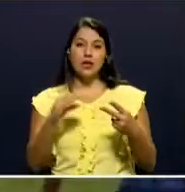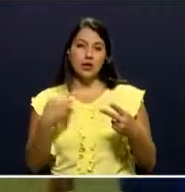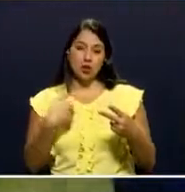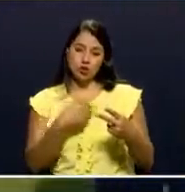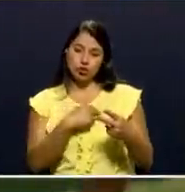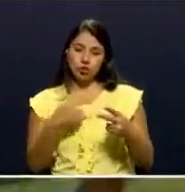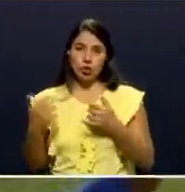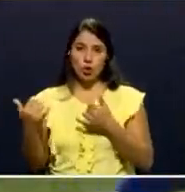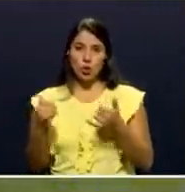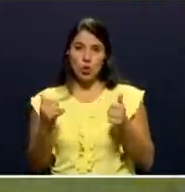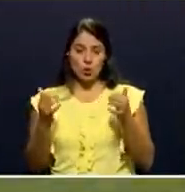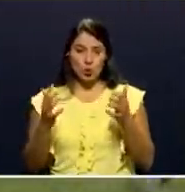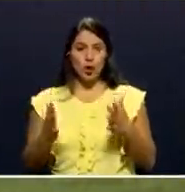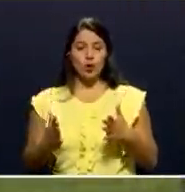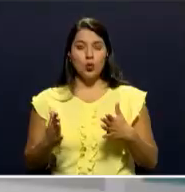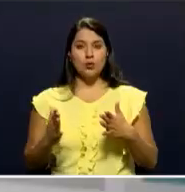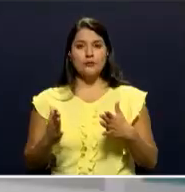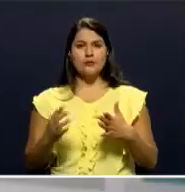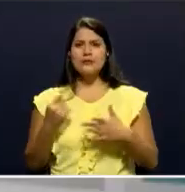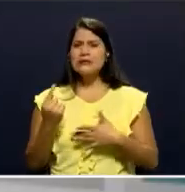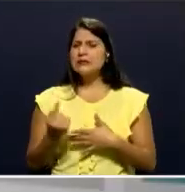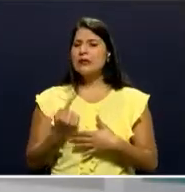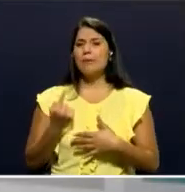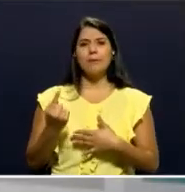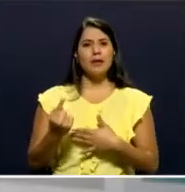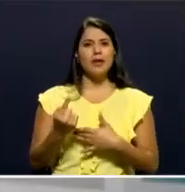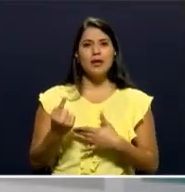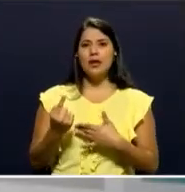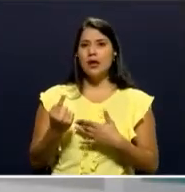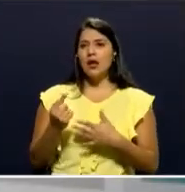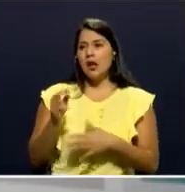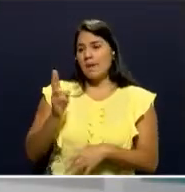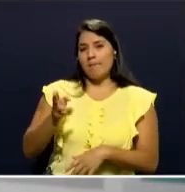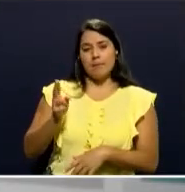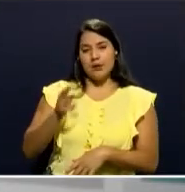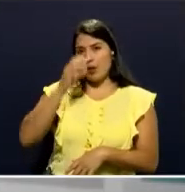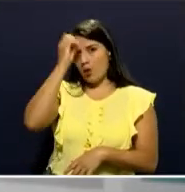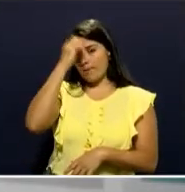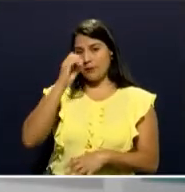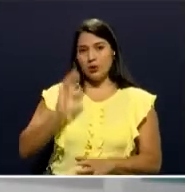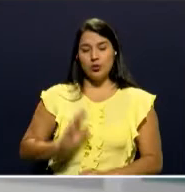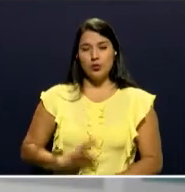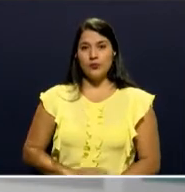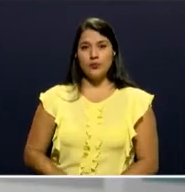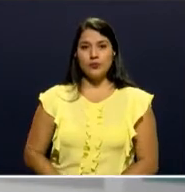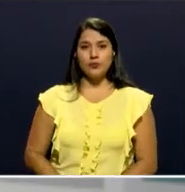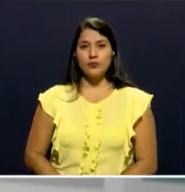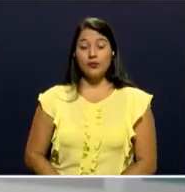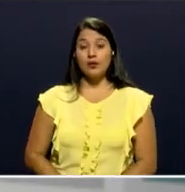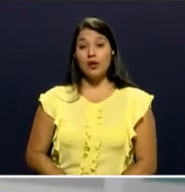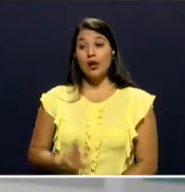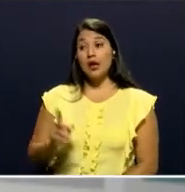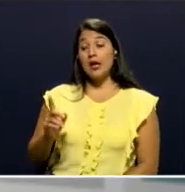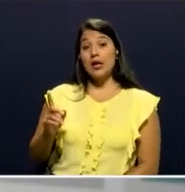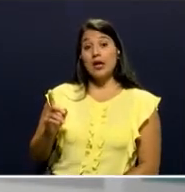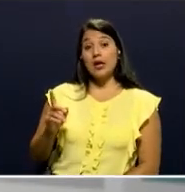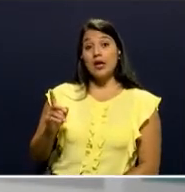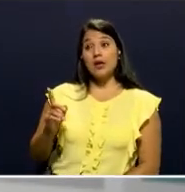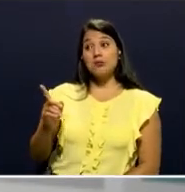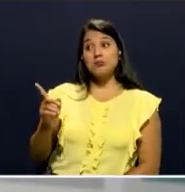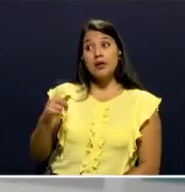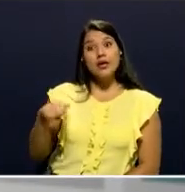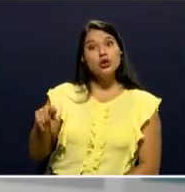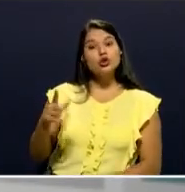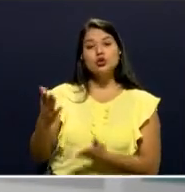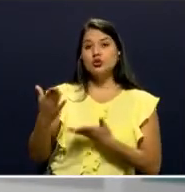nosotros los jugadores que siempre esperan fue la de fue la misma ellos en este caso no respaldaban